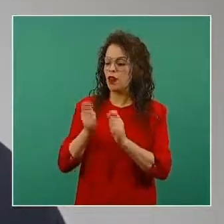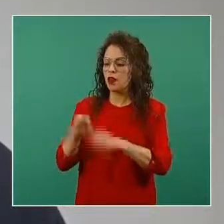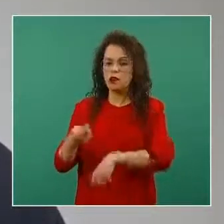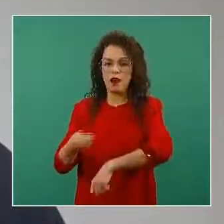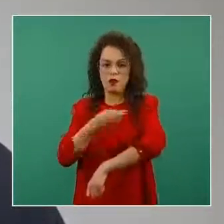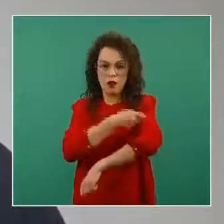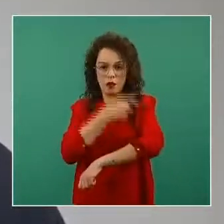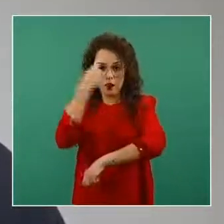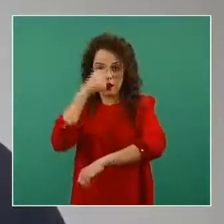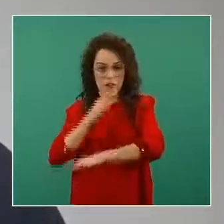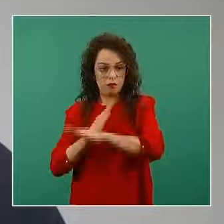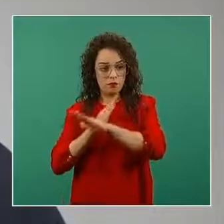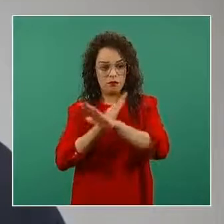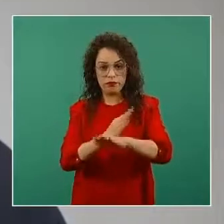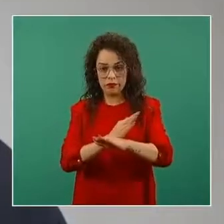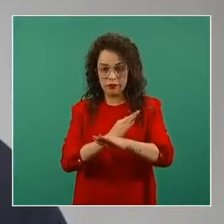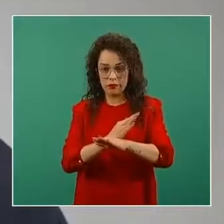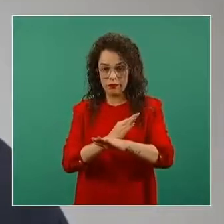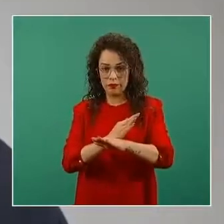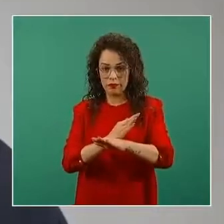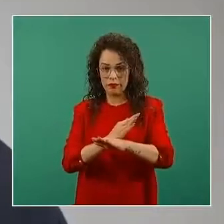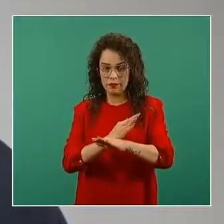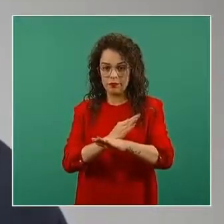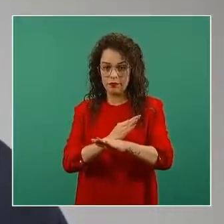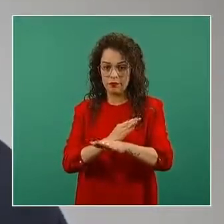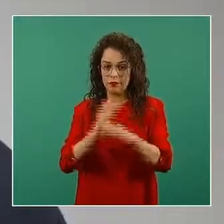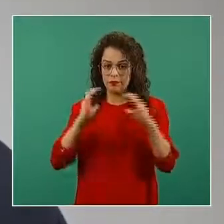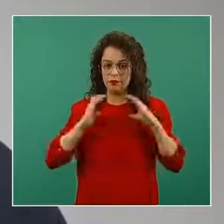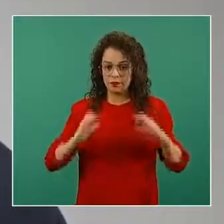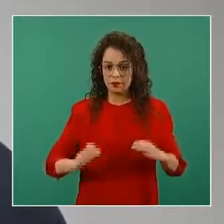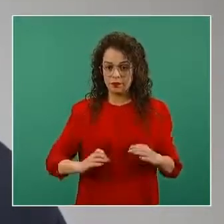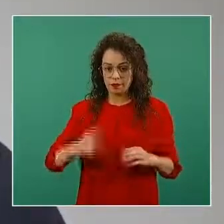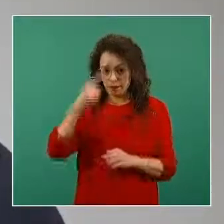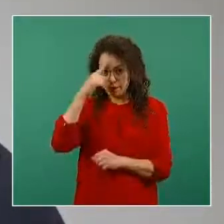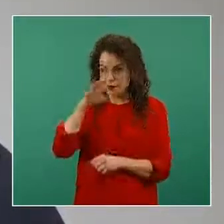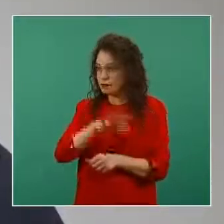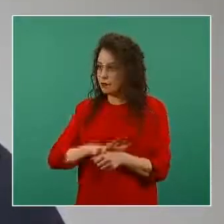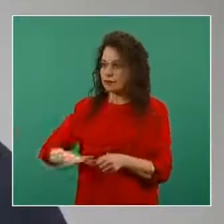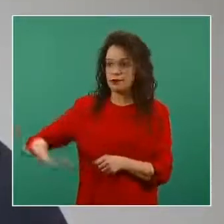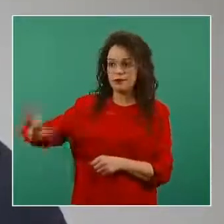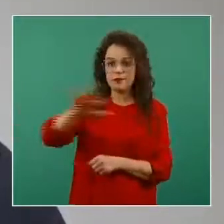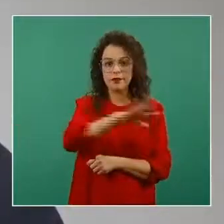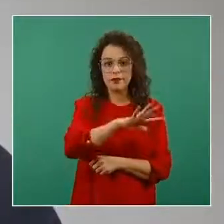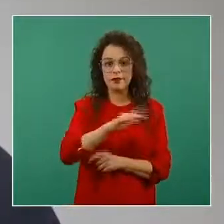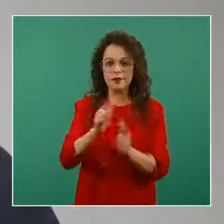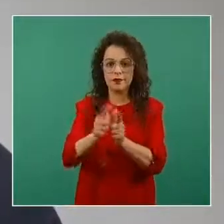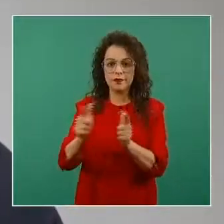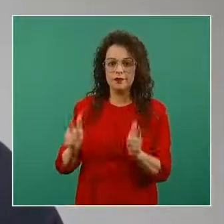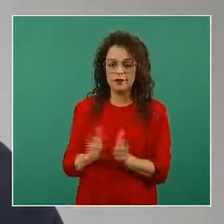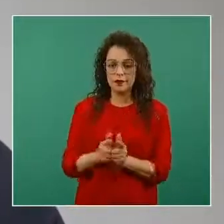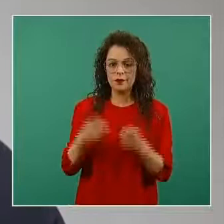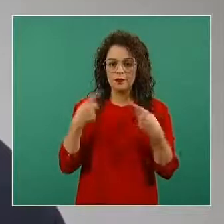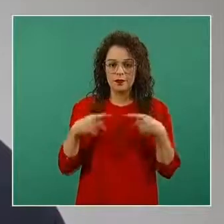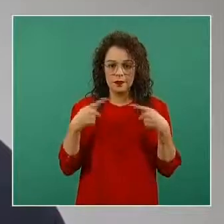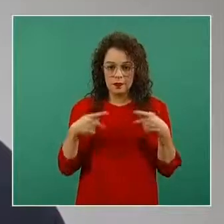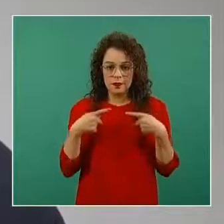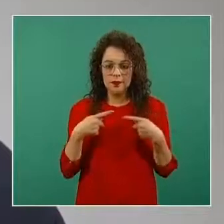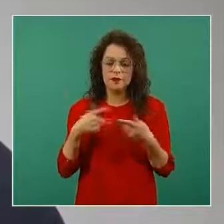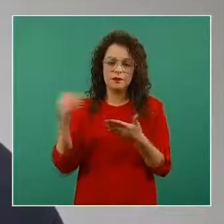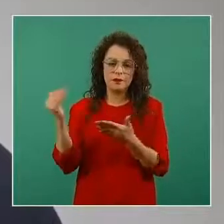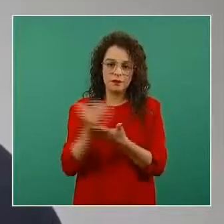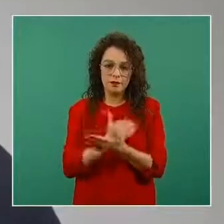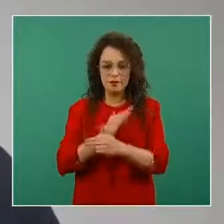una inmunización secundaria a la vacuna para lograr este efecto que tanto se ha comentado, que es la inmunidad